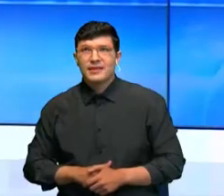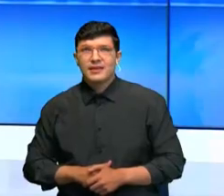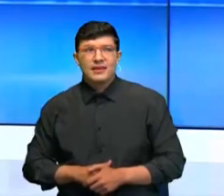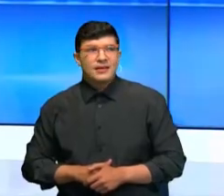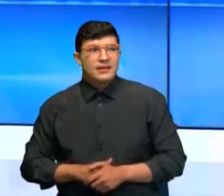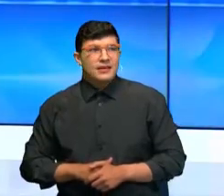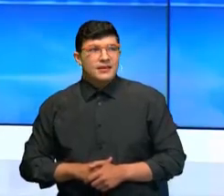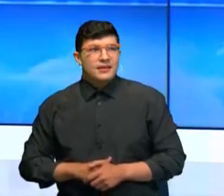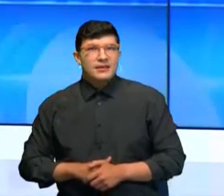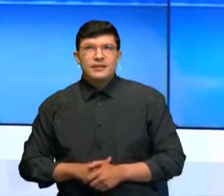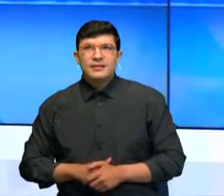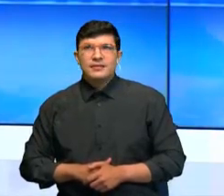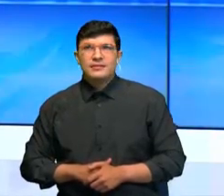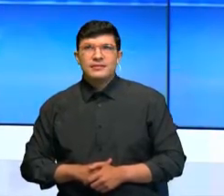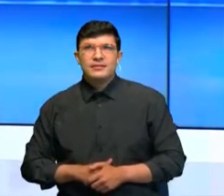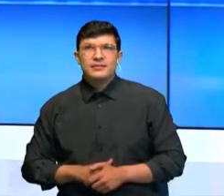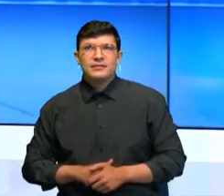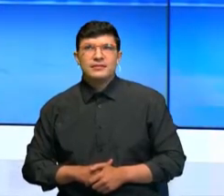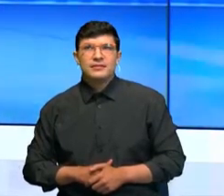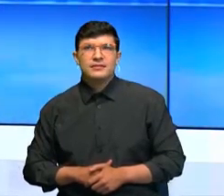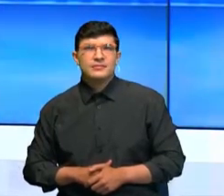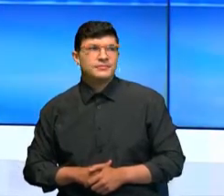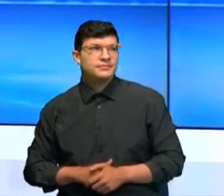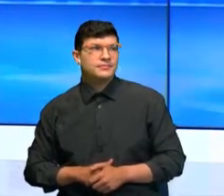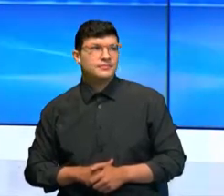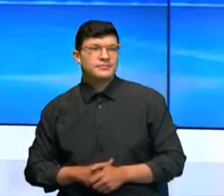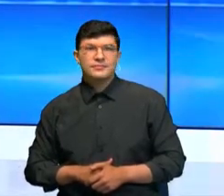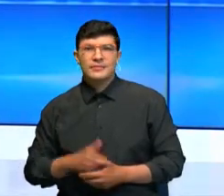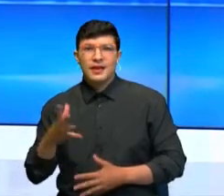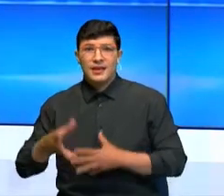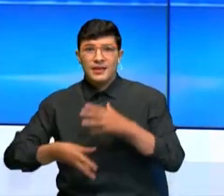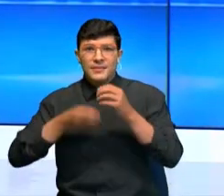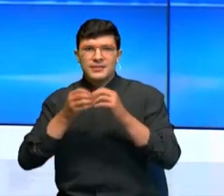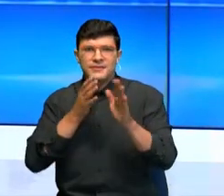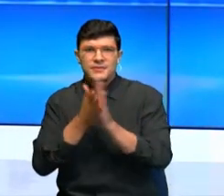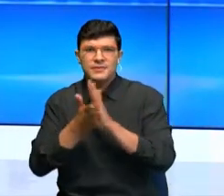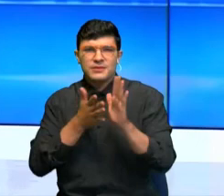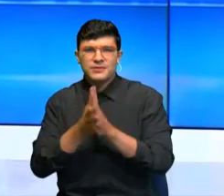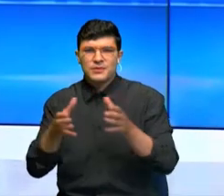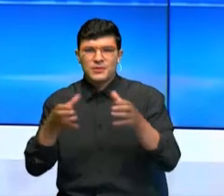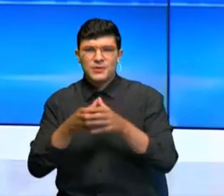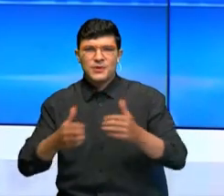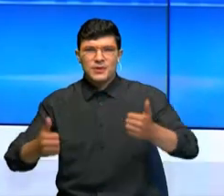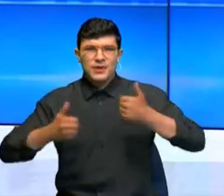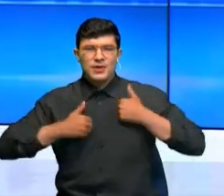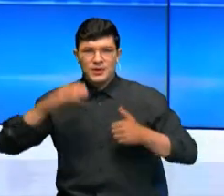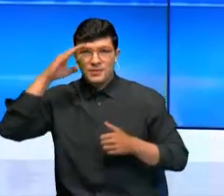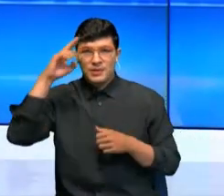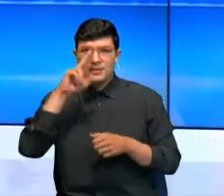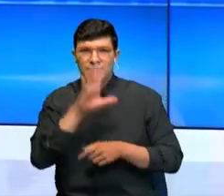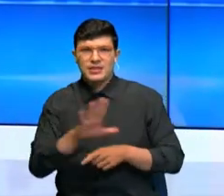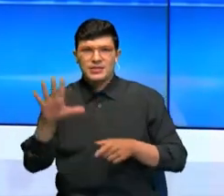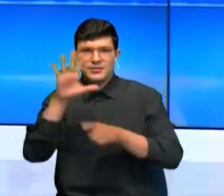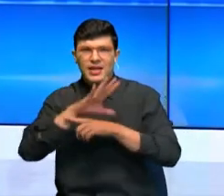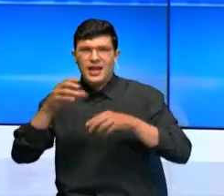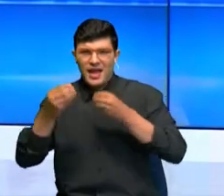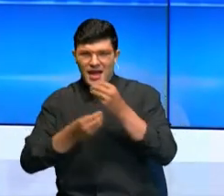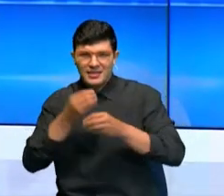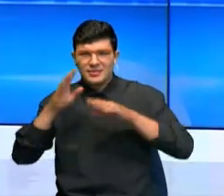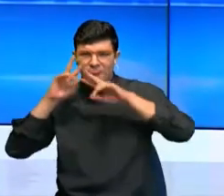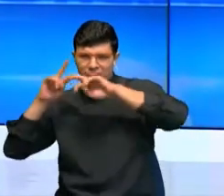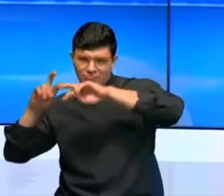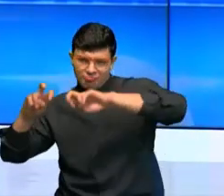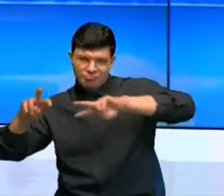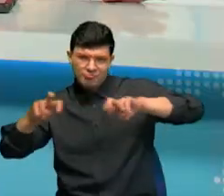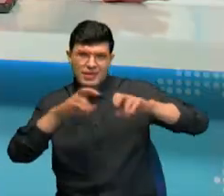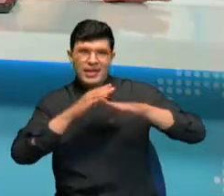pues bien seguimos con más información oriente noticia la fuerzas militares y de policía realizarán una fuerte ofensiva contra las disidencias de las farc que se acentúan